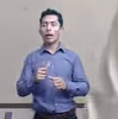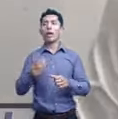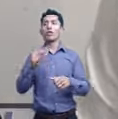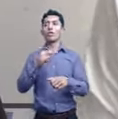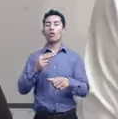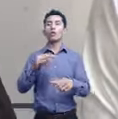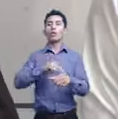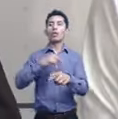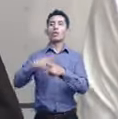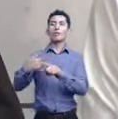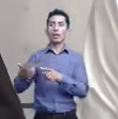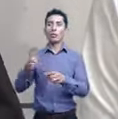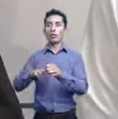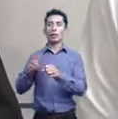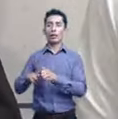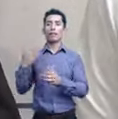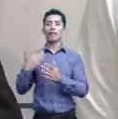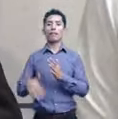clínicas.